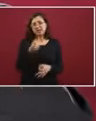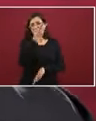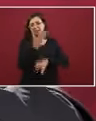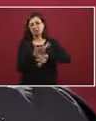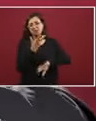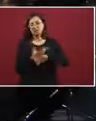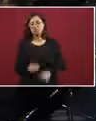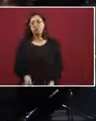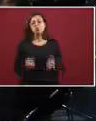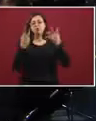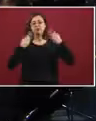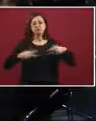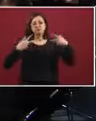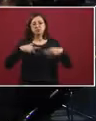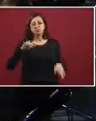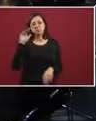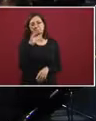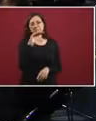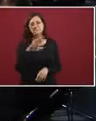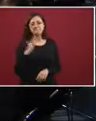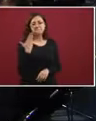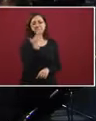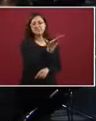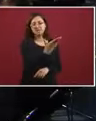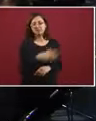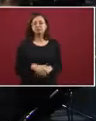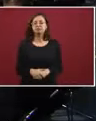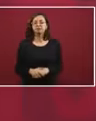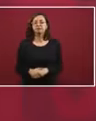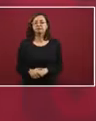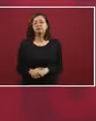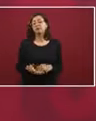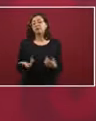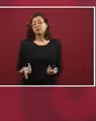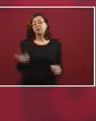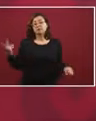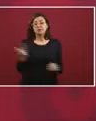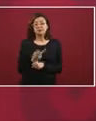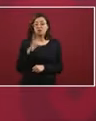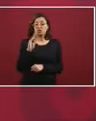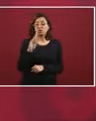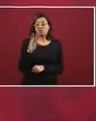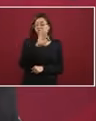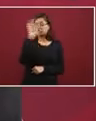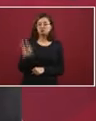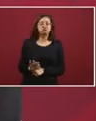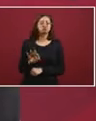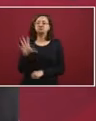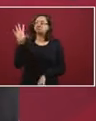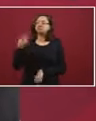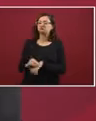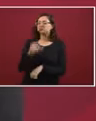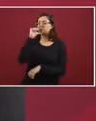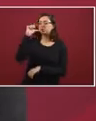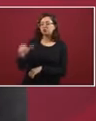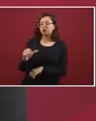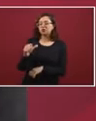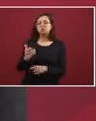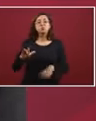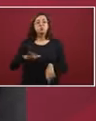Unidos. Y el resultado de eso es que el 90% no lo obtienen, porque no